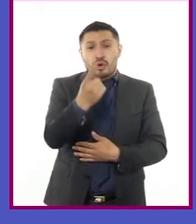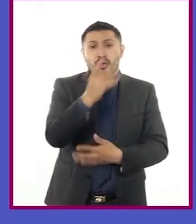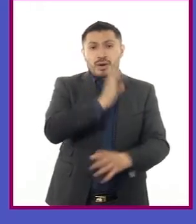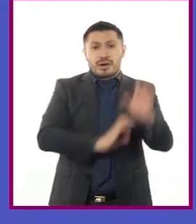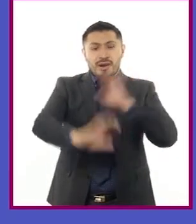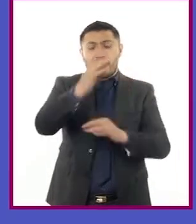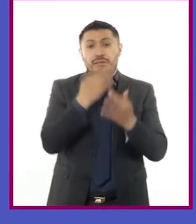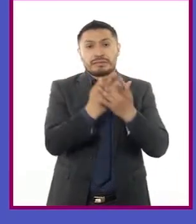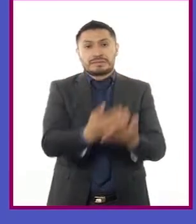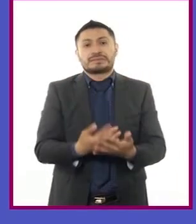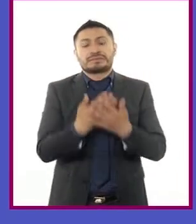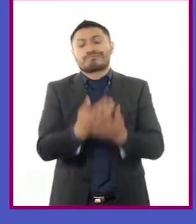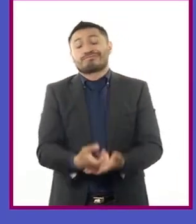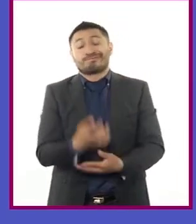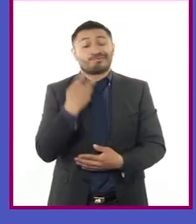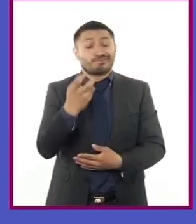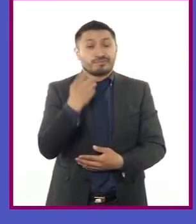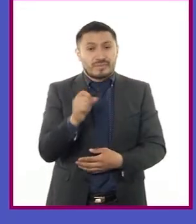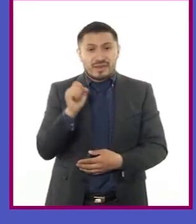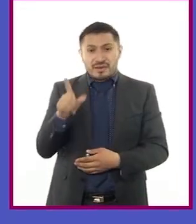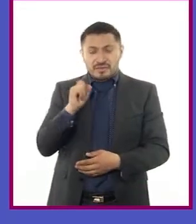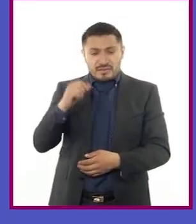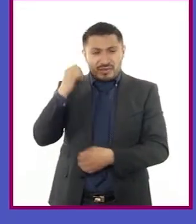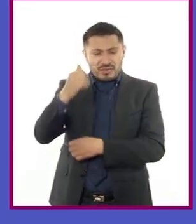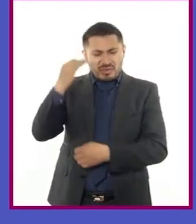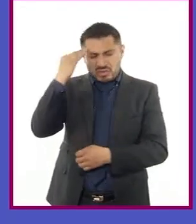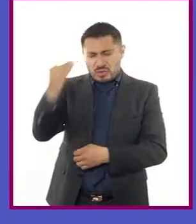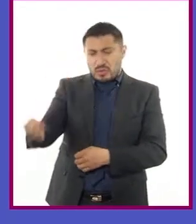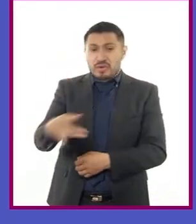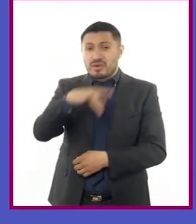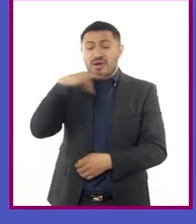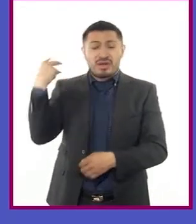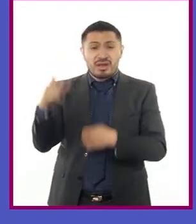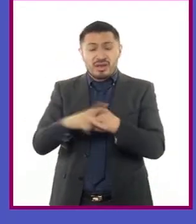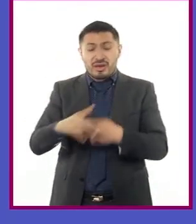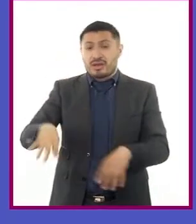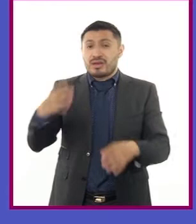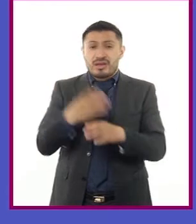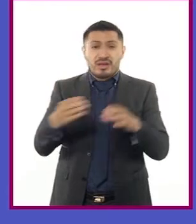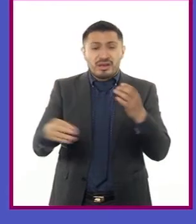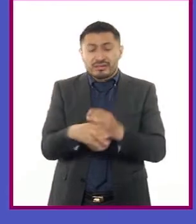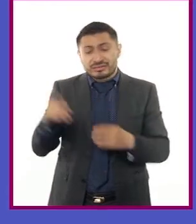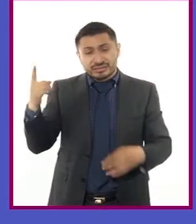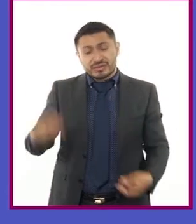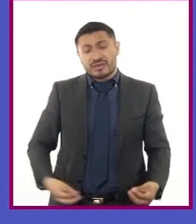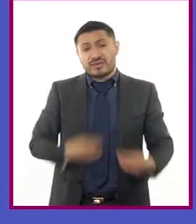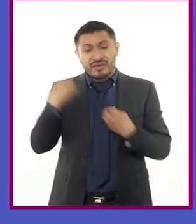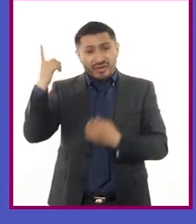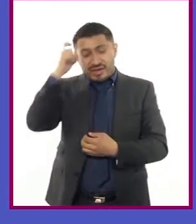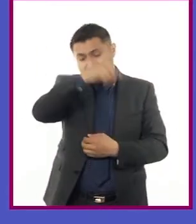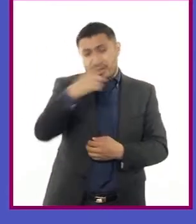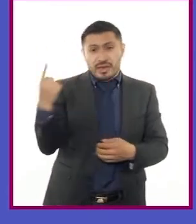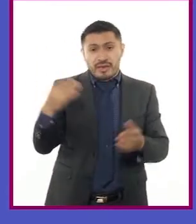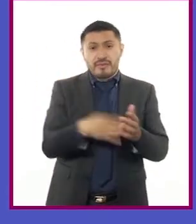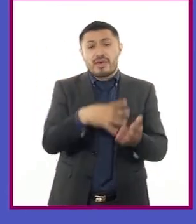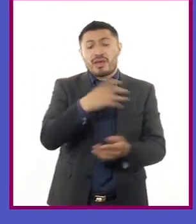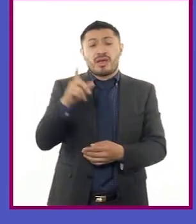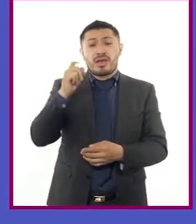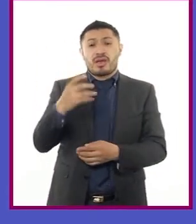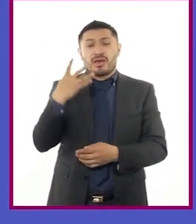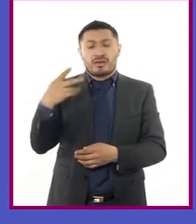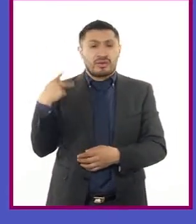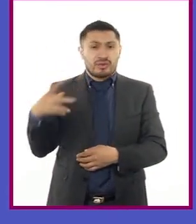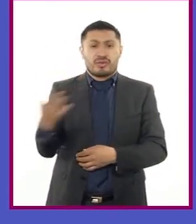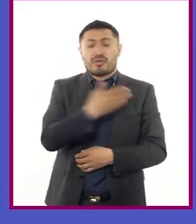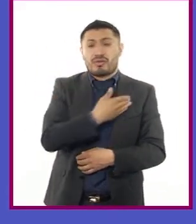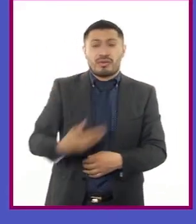desesperada. En esos años, en Chile, las cosas no andaban muy bien, pues precisamente en 1924, el